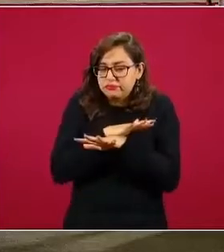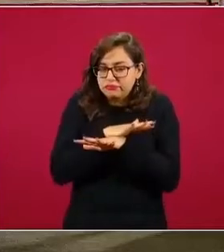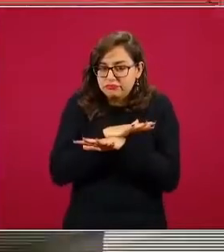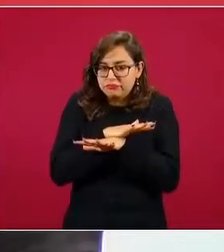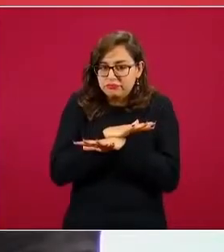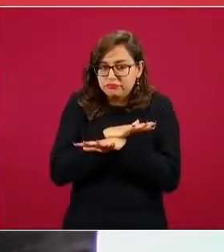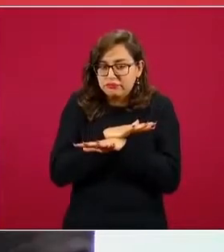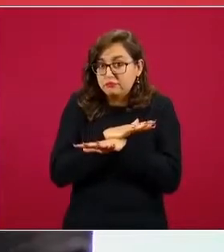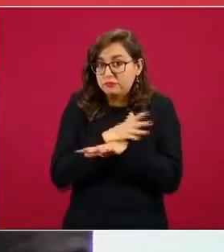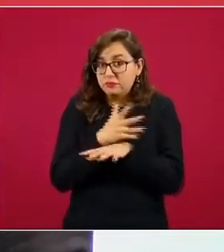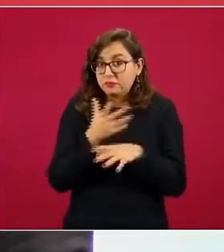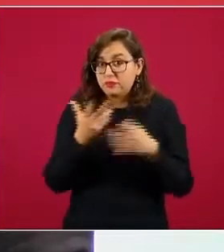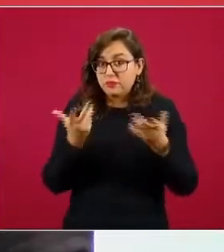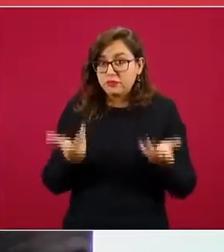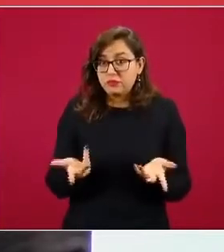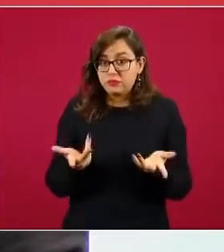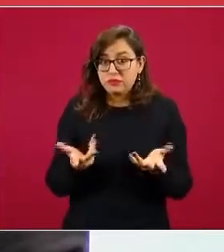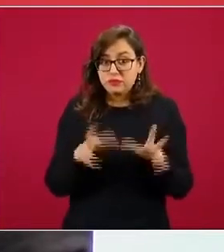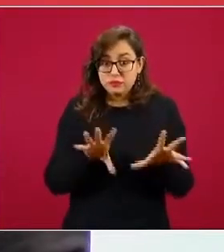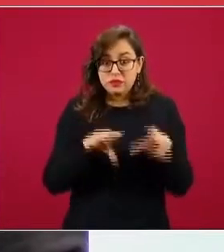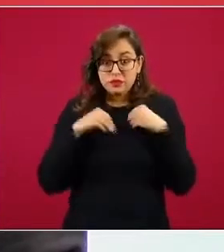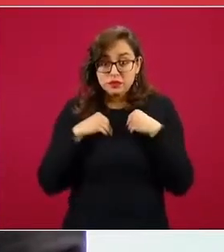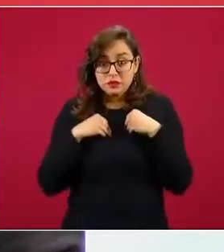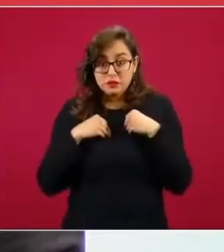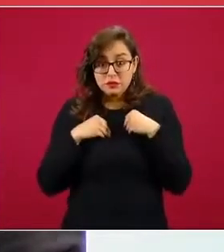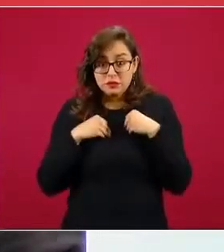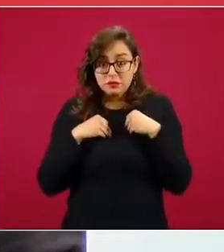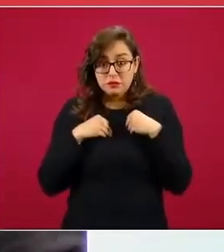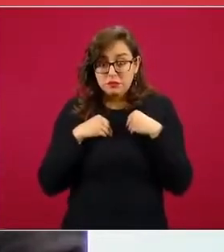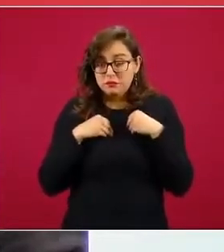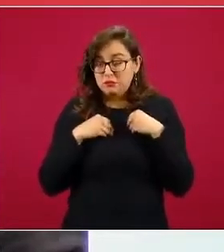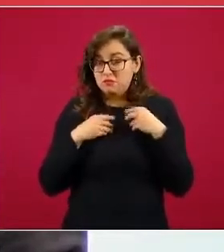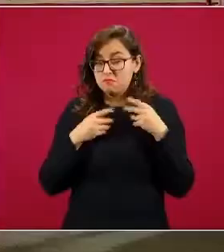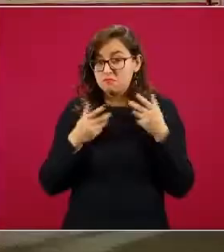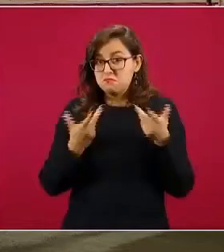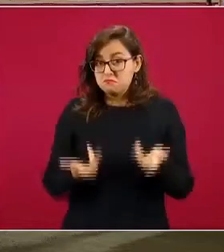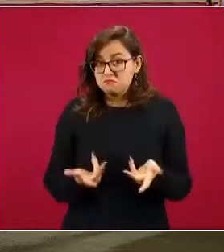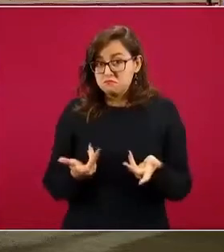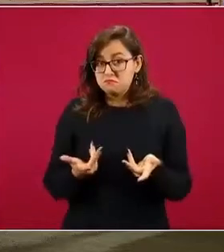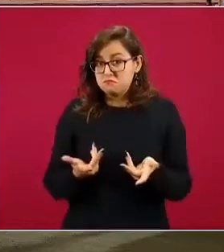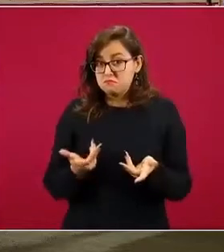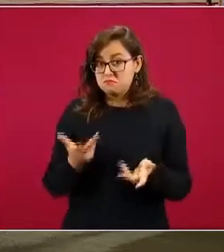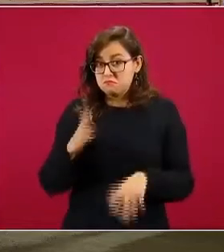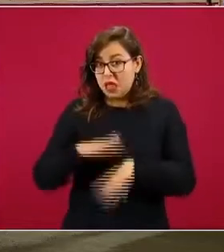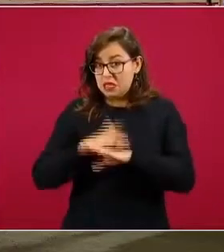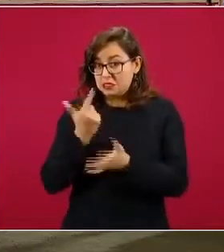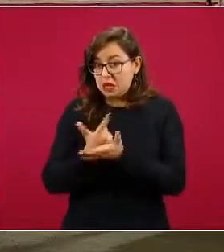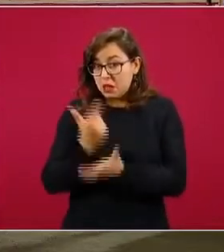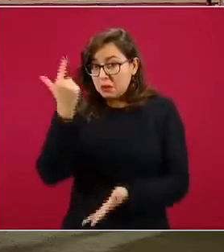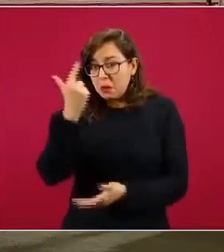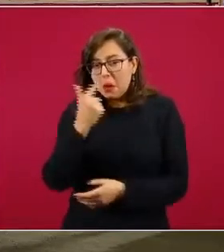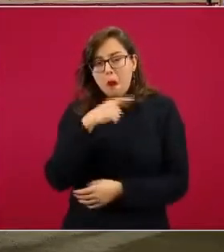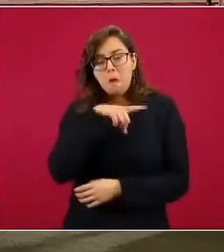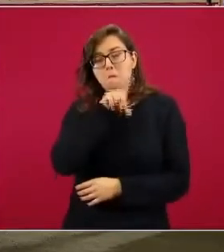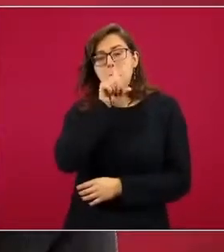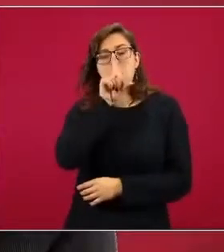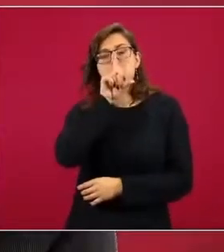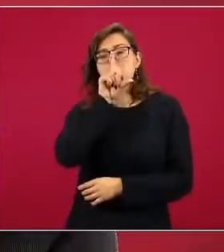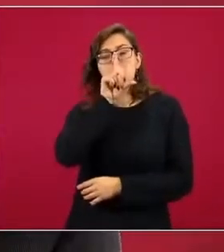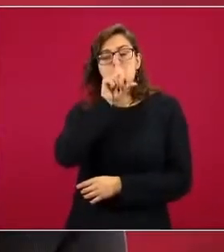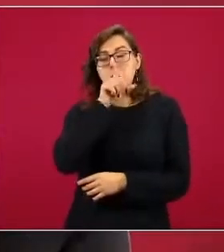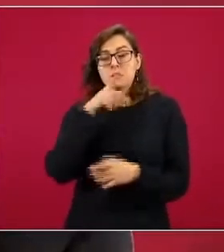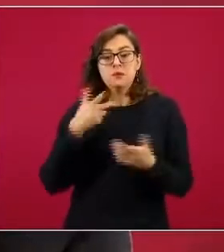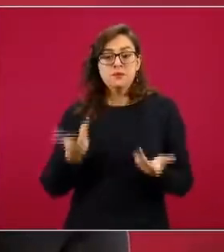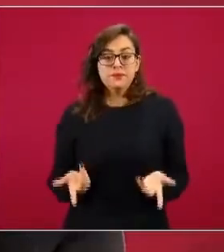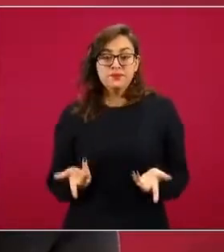un organismo invasor de los seres humanos. Hay algunas características que podrían ser